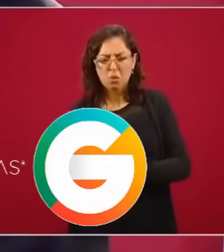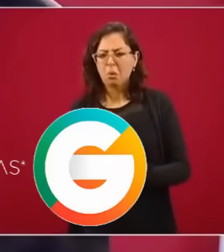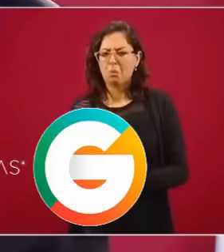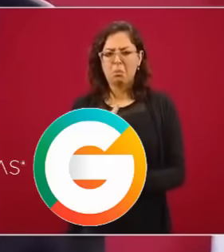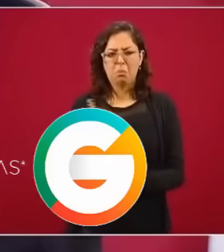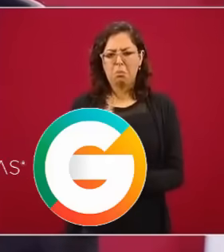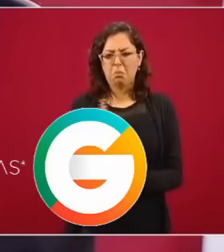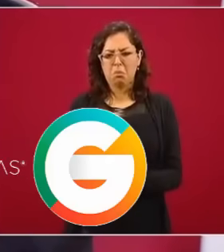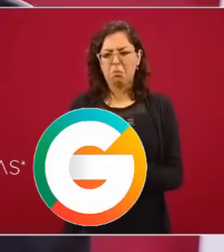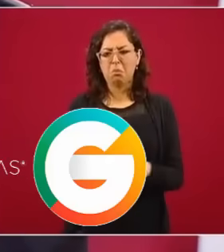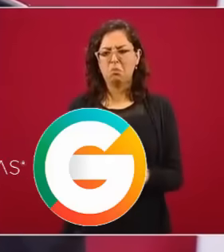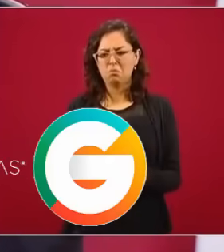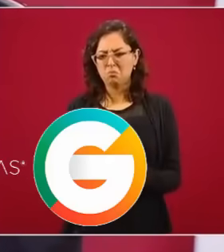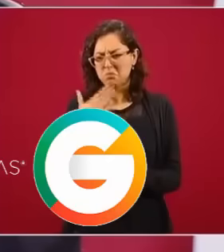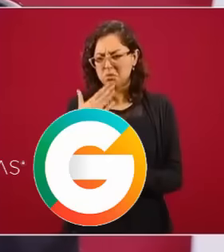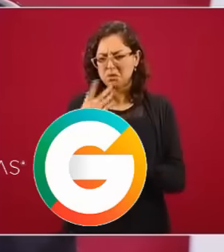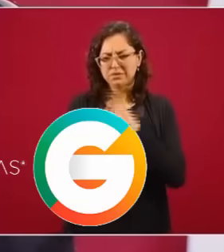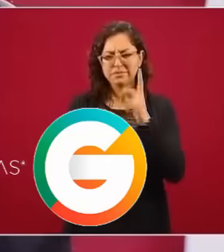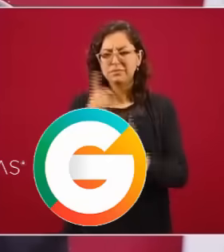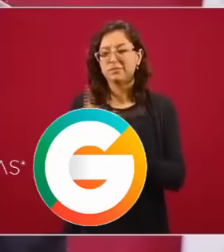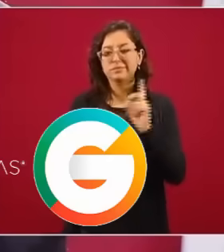aquí ya no se permite eso.